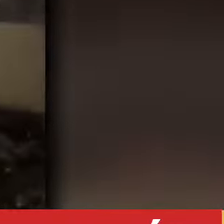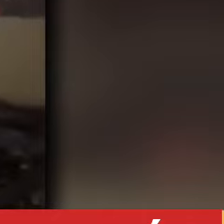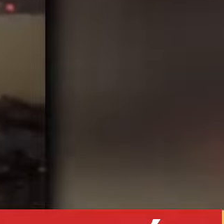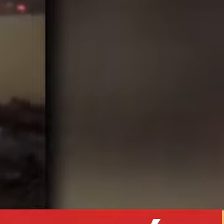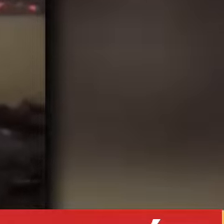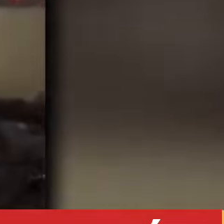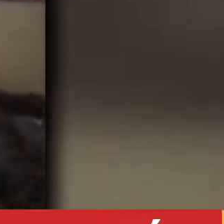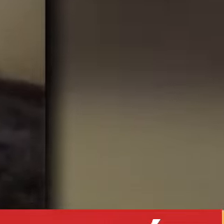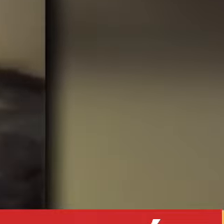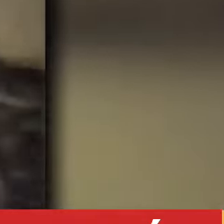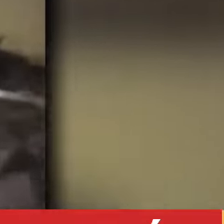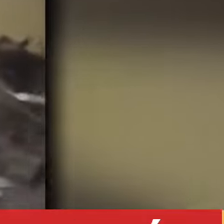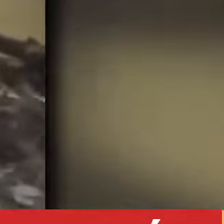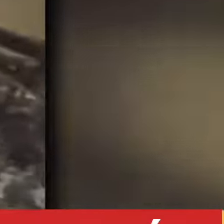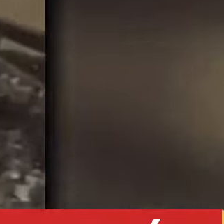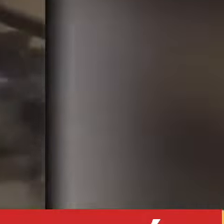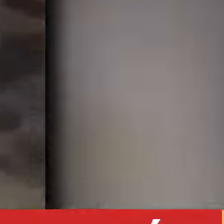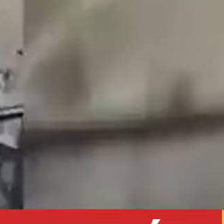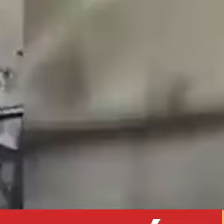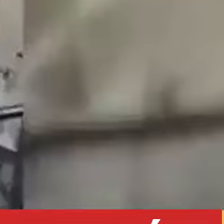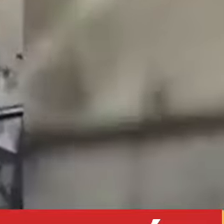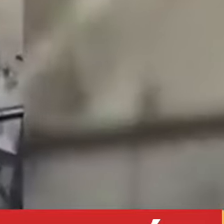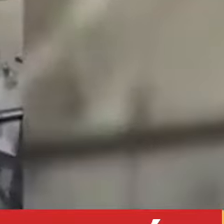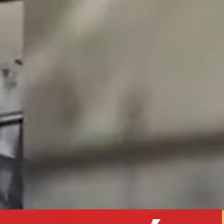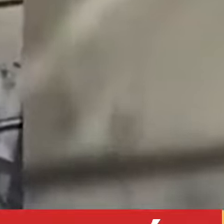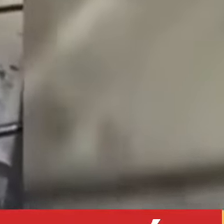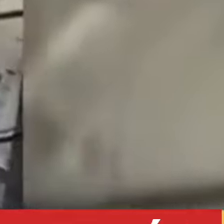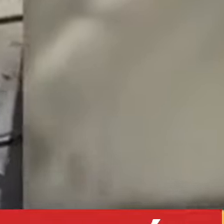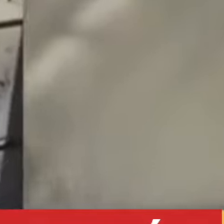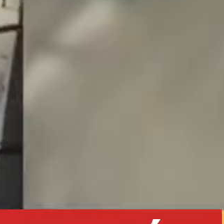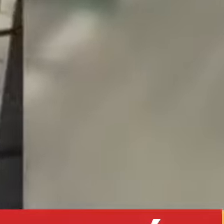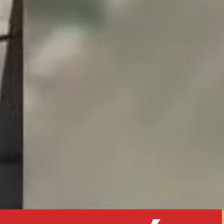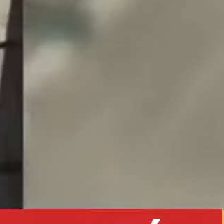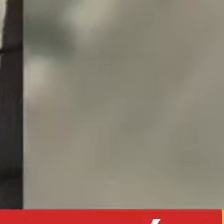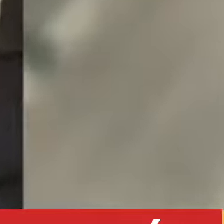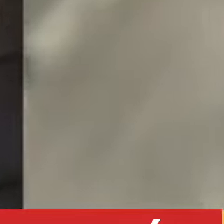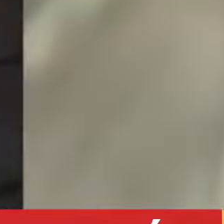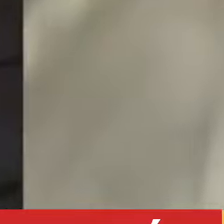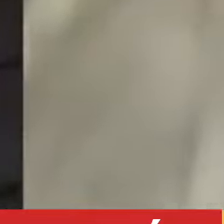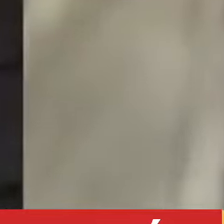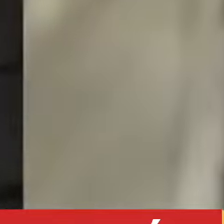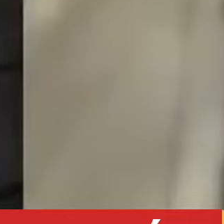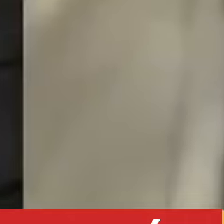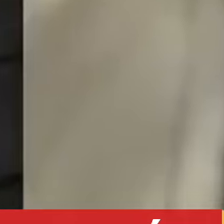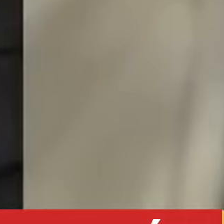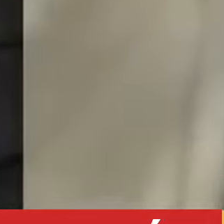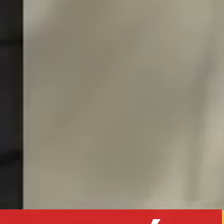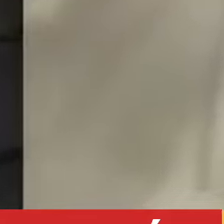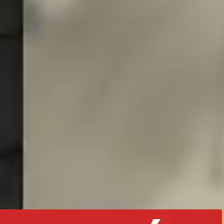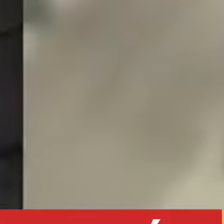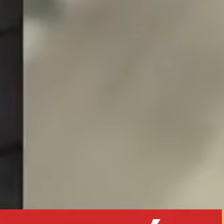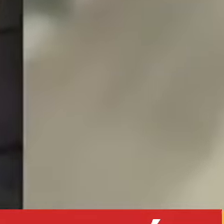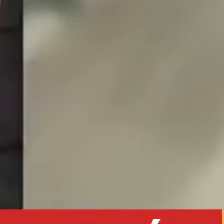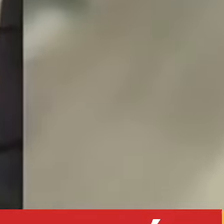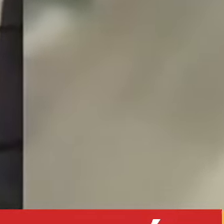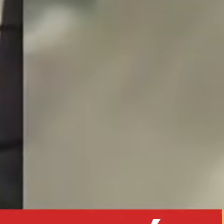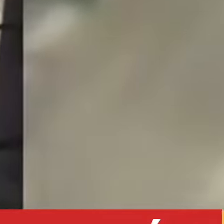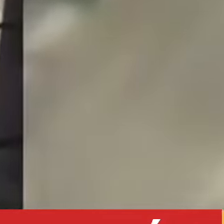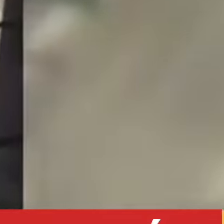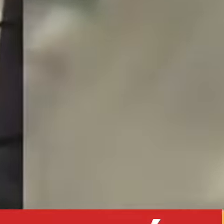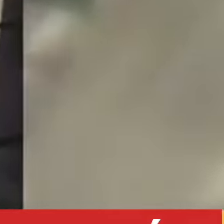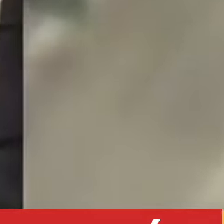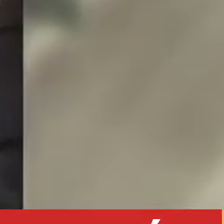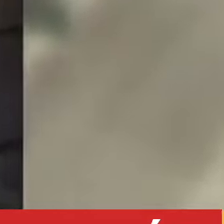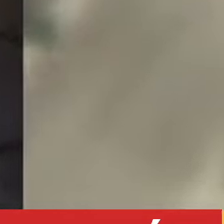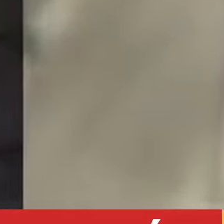de Argentina, de los que no reconocen la elección, básicamente. De Perú, que es lo que se conoce como el Grupo de Lima, a quienes